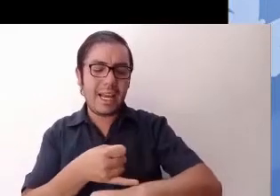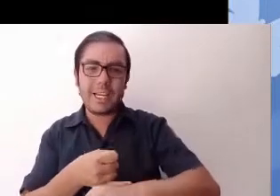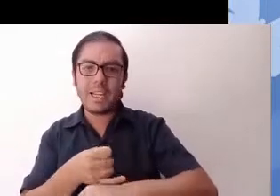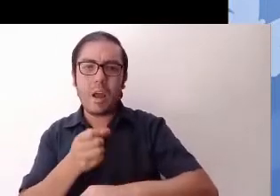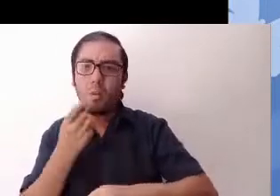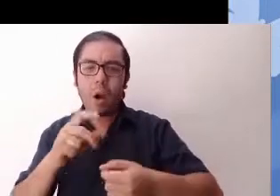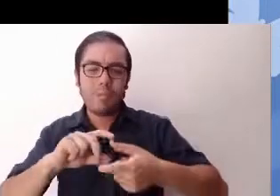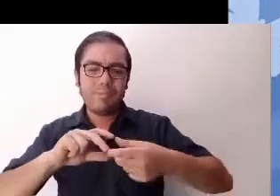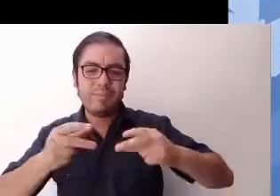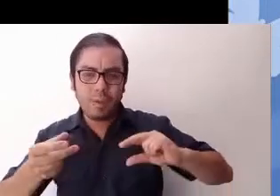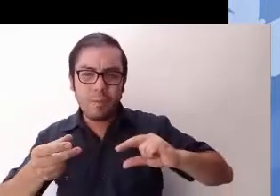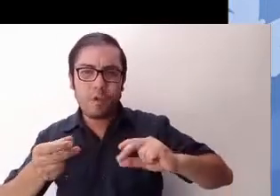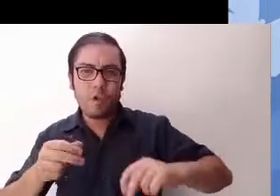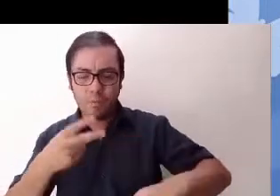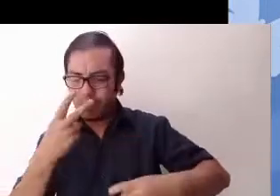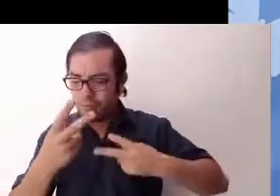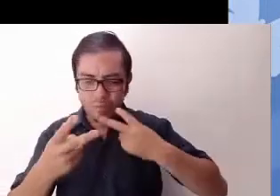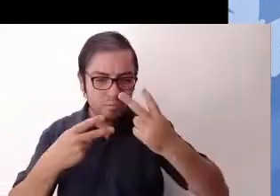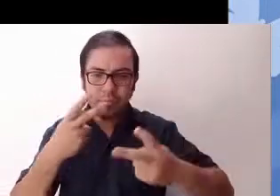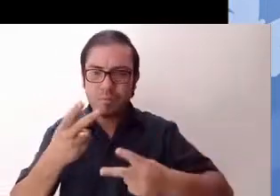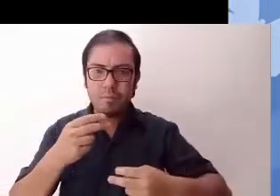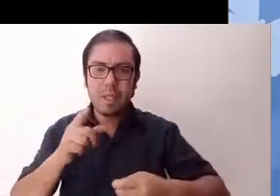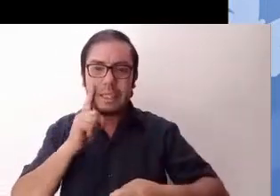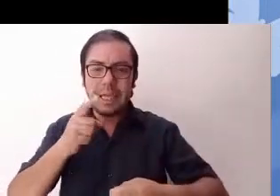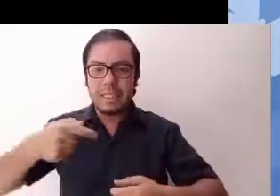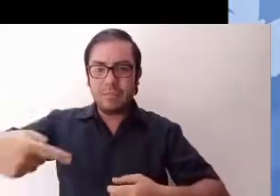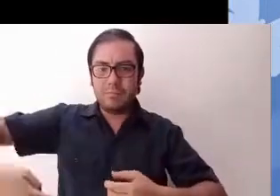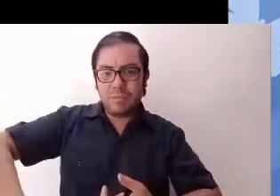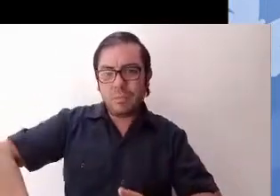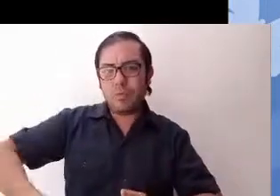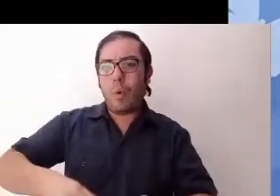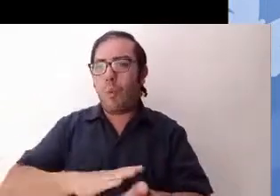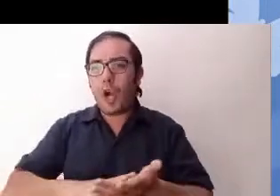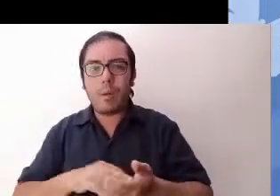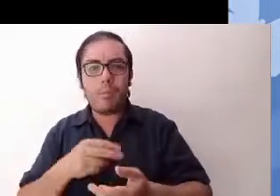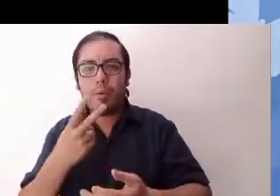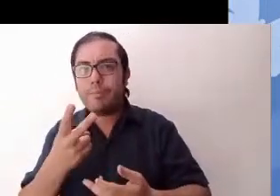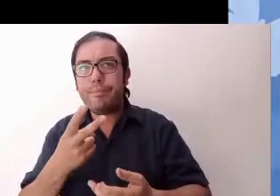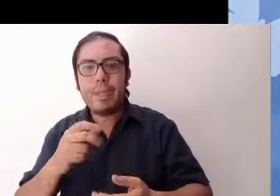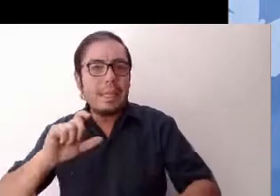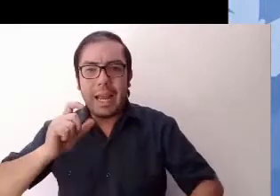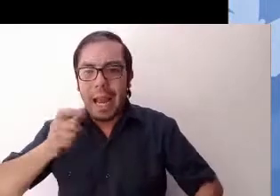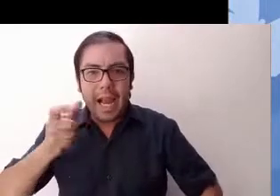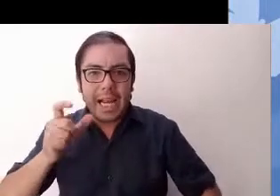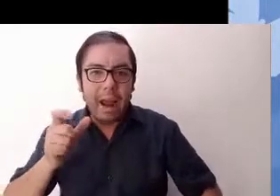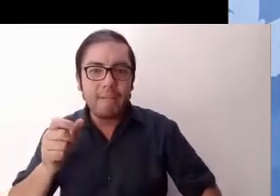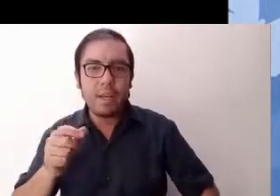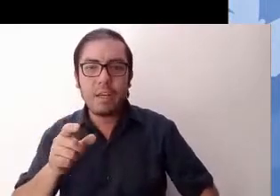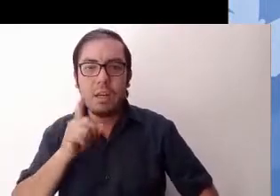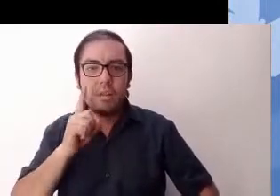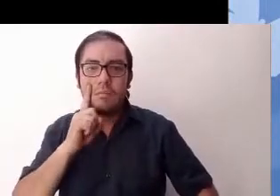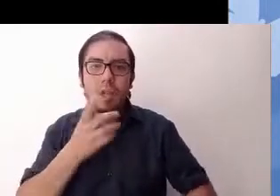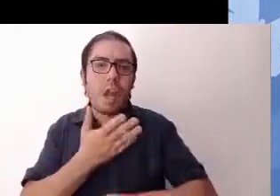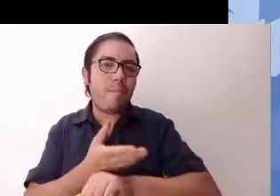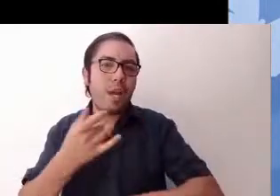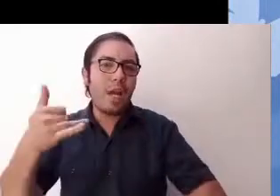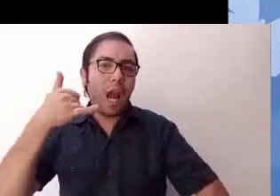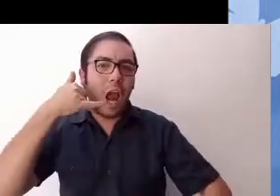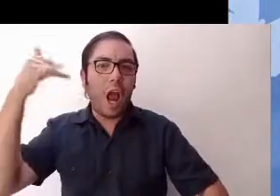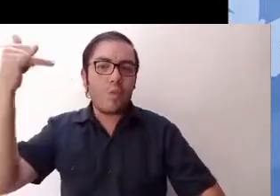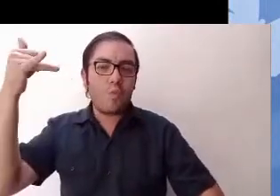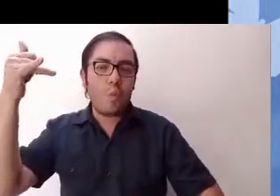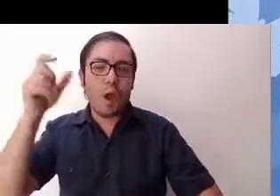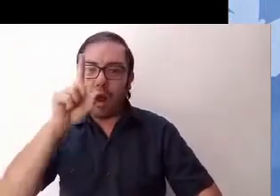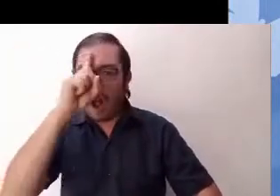emergencia. Si fue una herida cortante que tiene mucha prolongación en la piel, también derivar